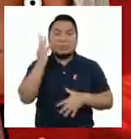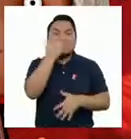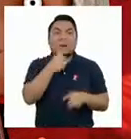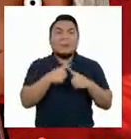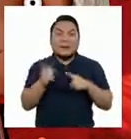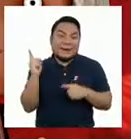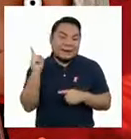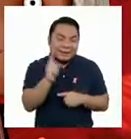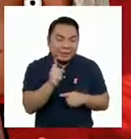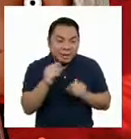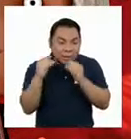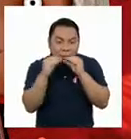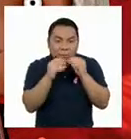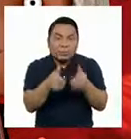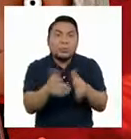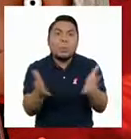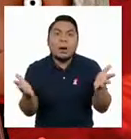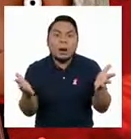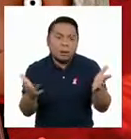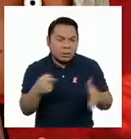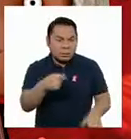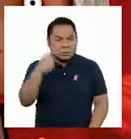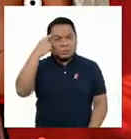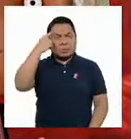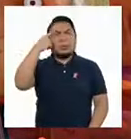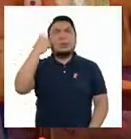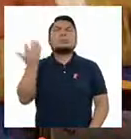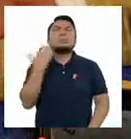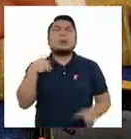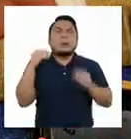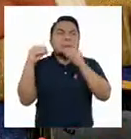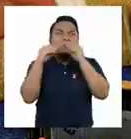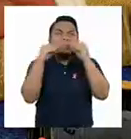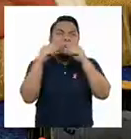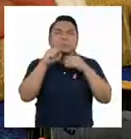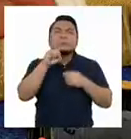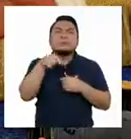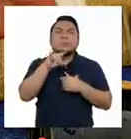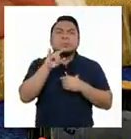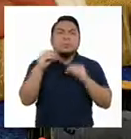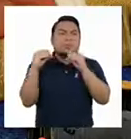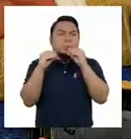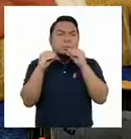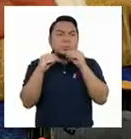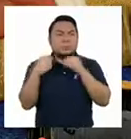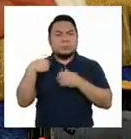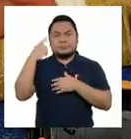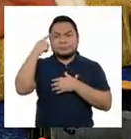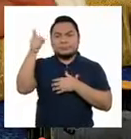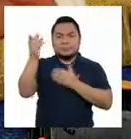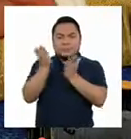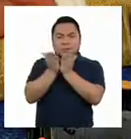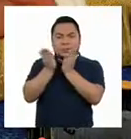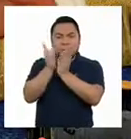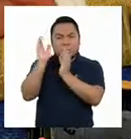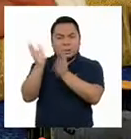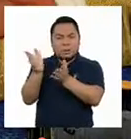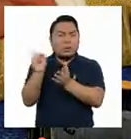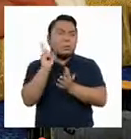su siku no está. ¿Dónde está mi siku? Piensa Guillermo. ¿En la escuela? ¿En la